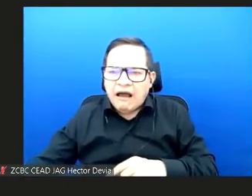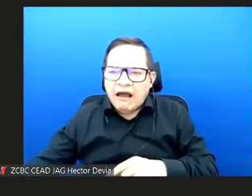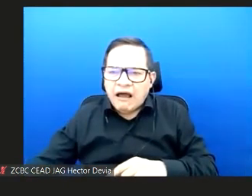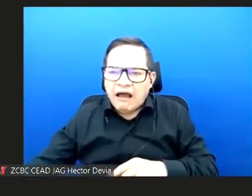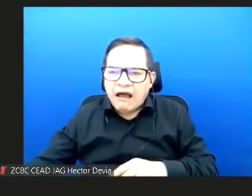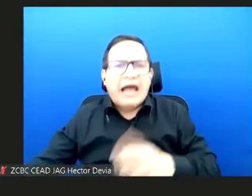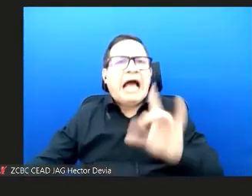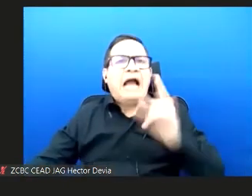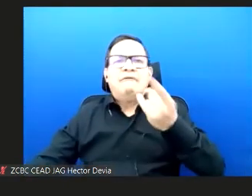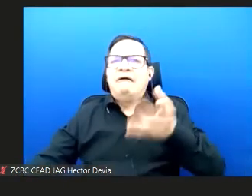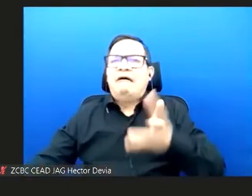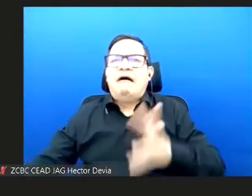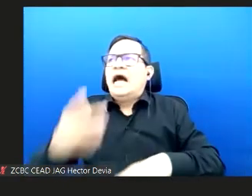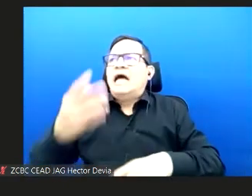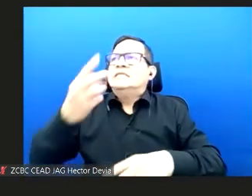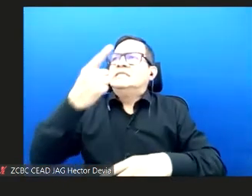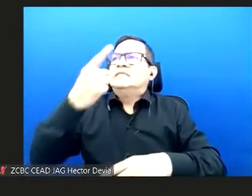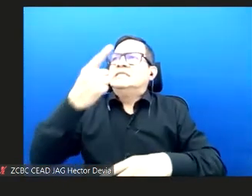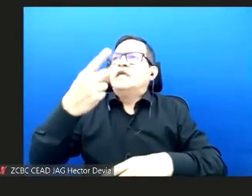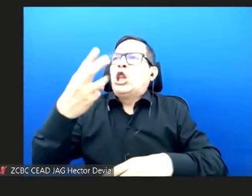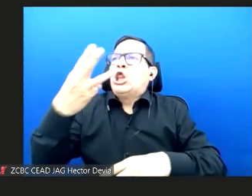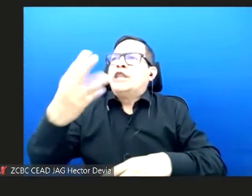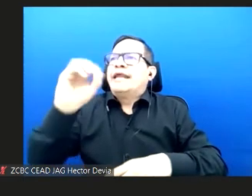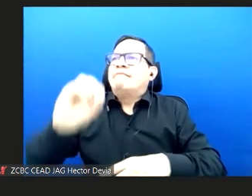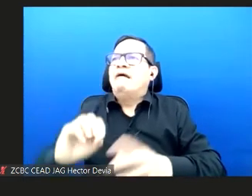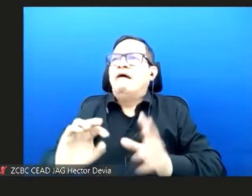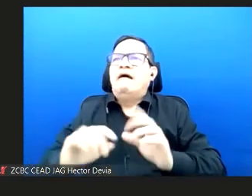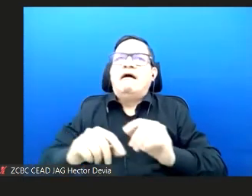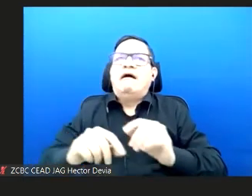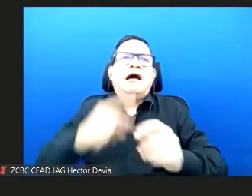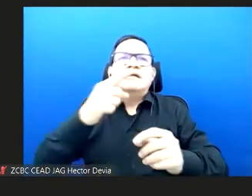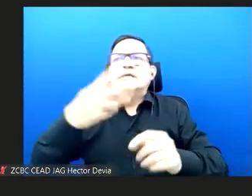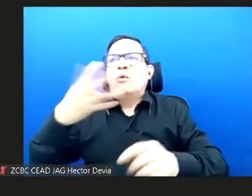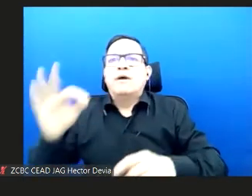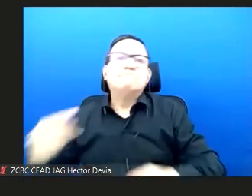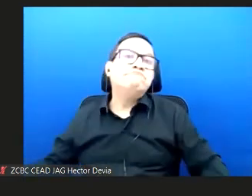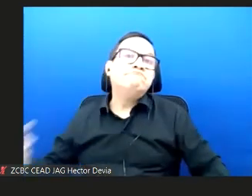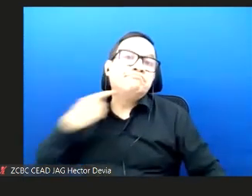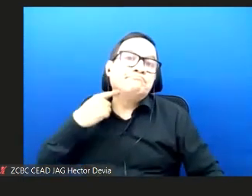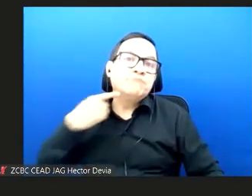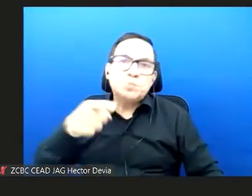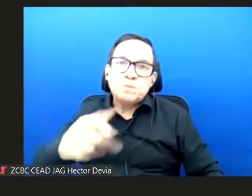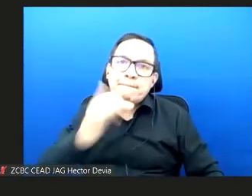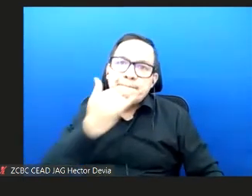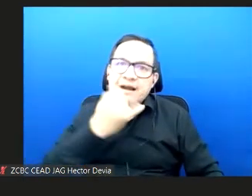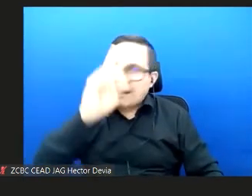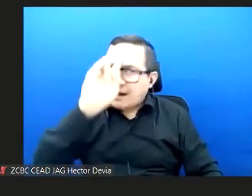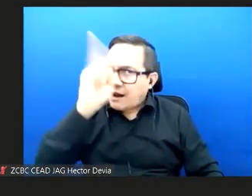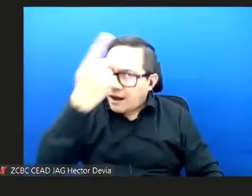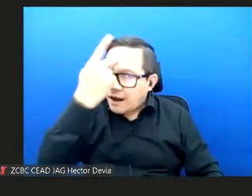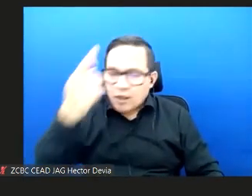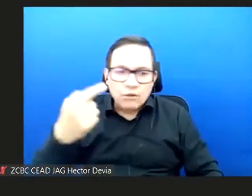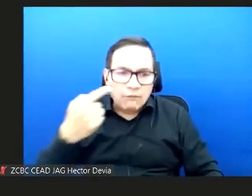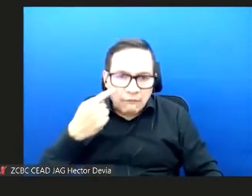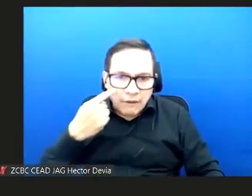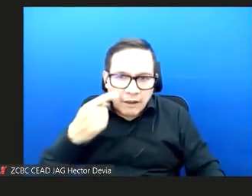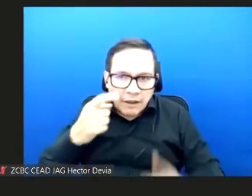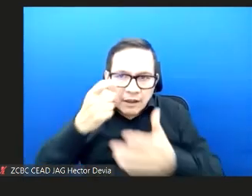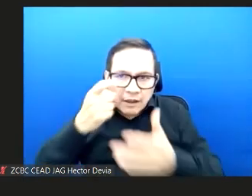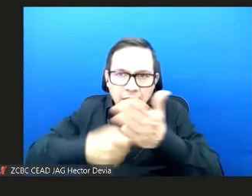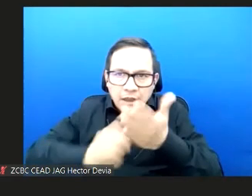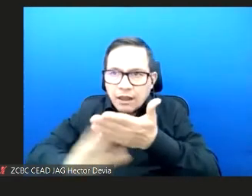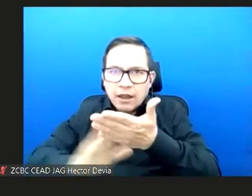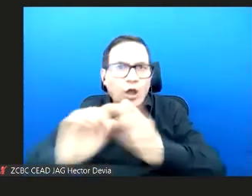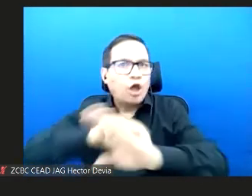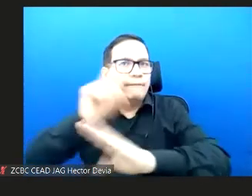hizo correctamente. Le tiene que dar menos o lo mismo de su muestra. Aquí nos dio menos. ¿Por